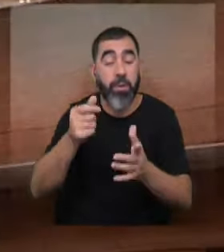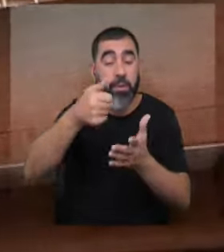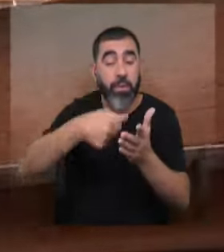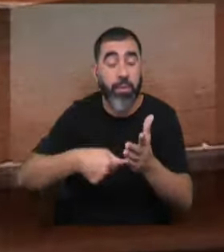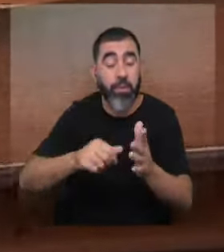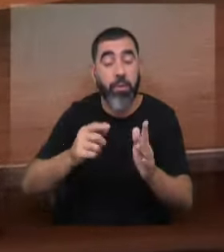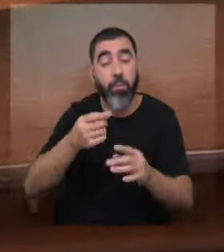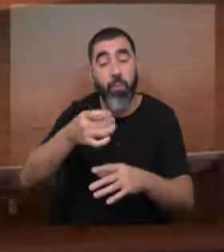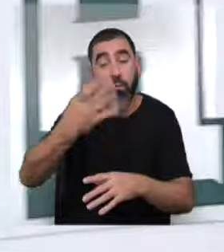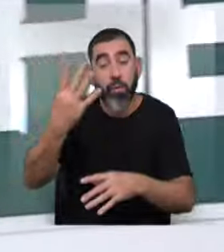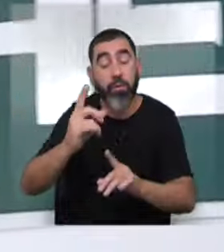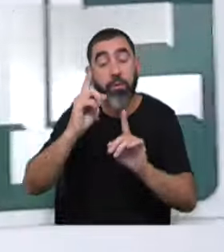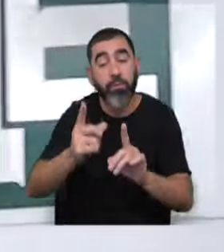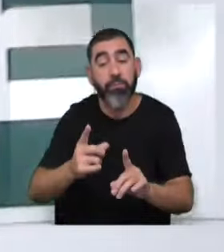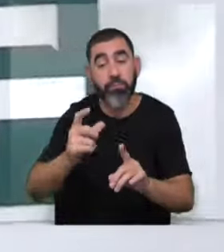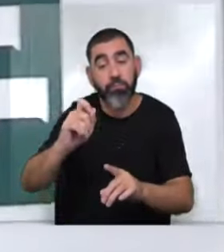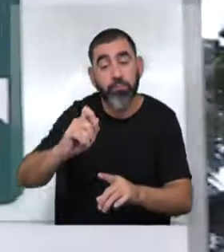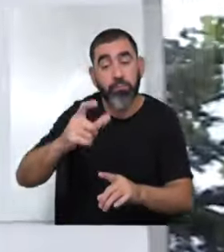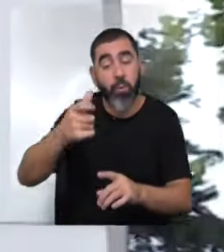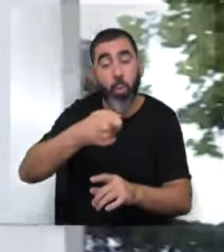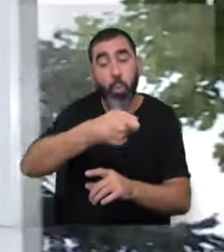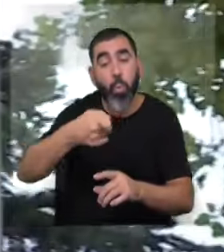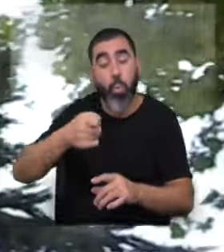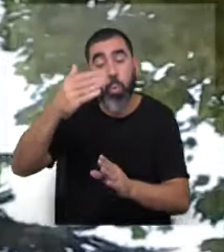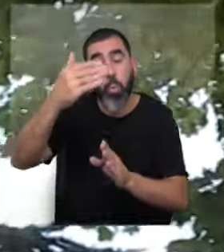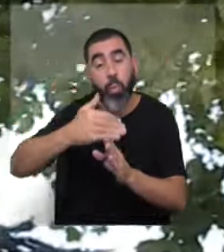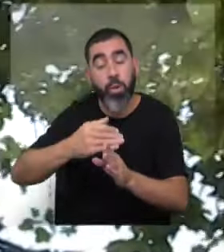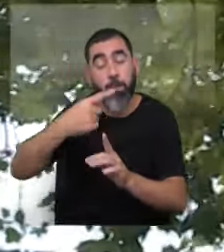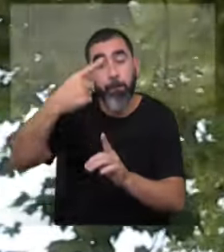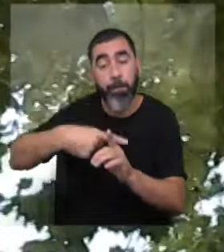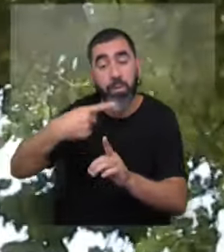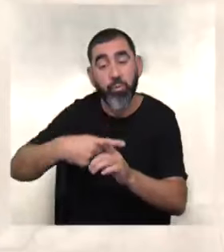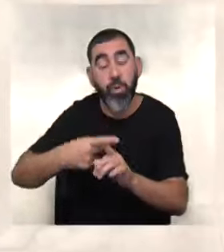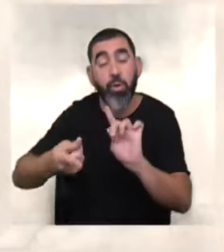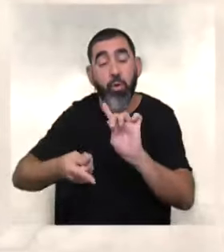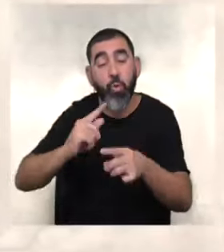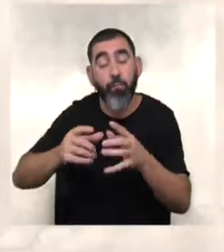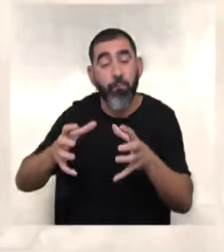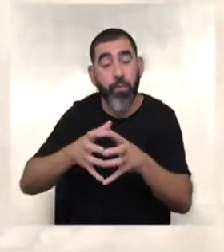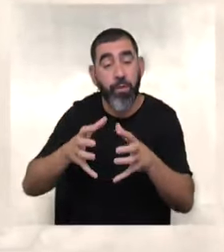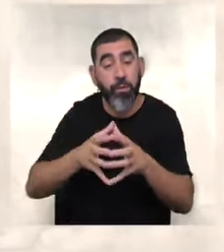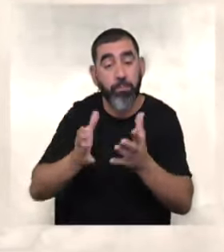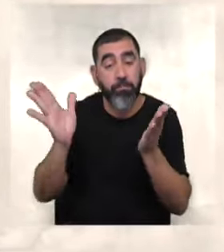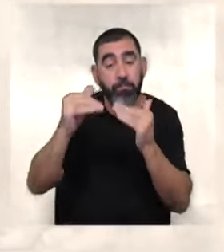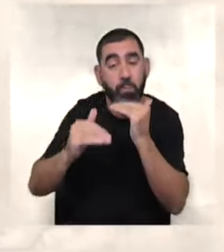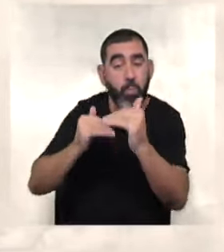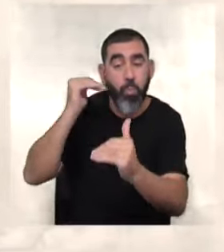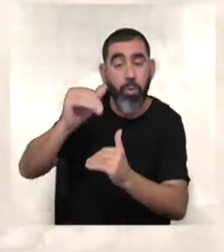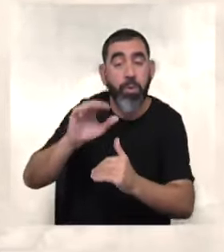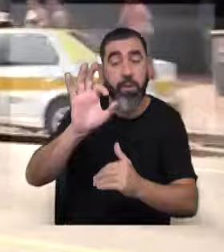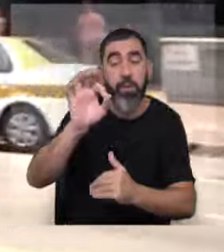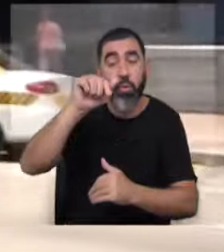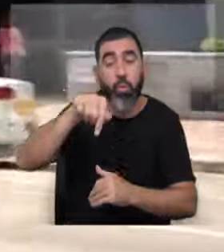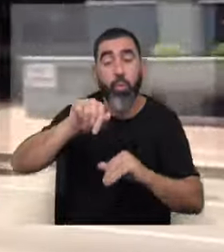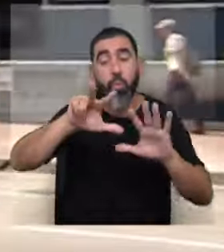profesional. También se habilita un incremento de las cuotas mensuales de afiliación individual y de convenios colectivos, que no podrá ser superior a